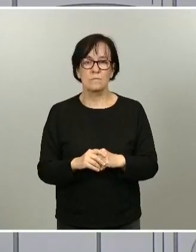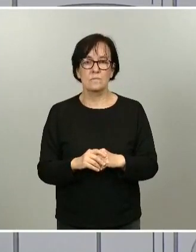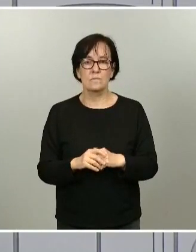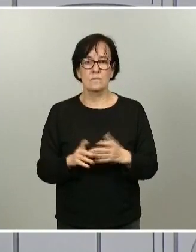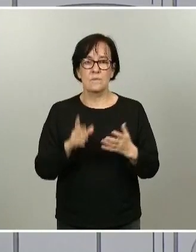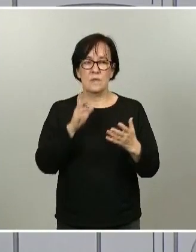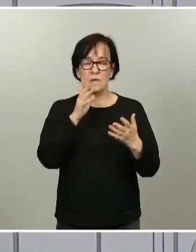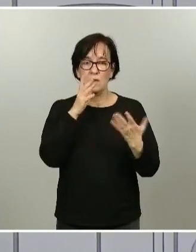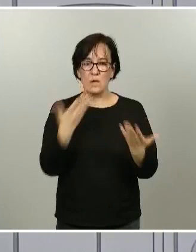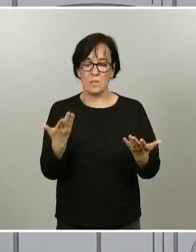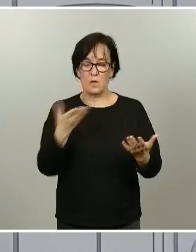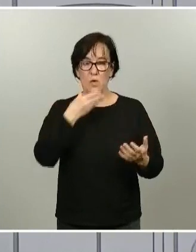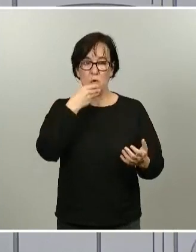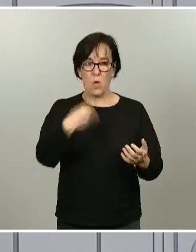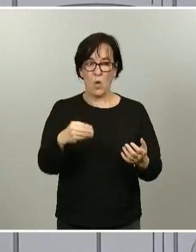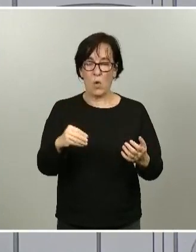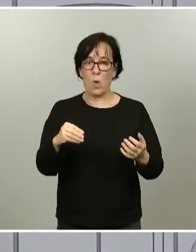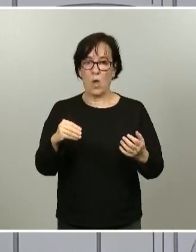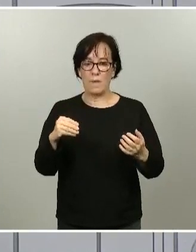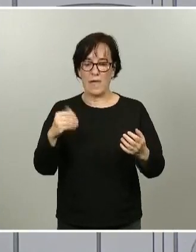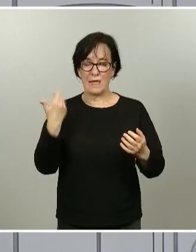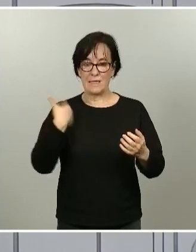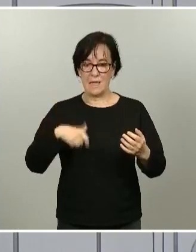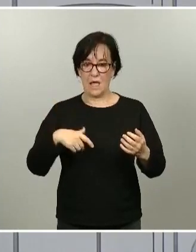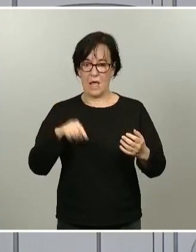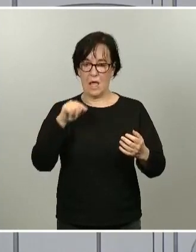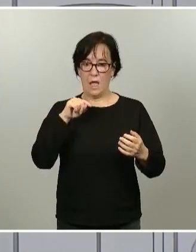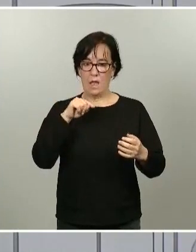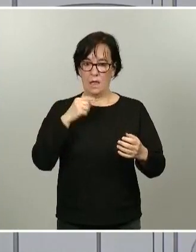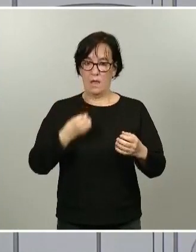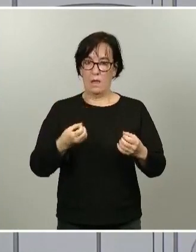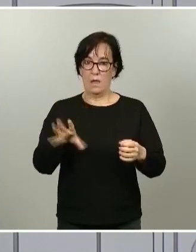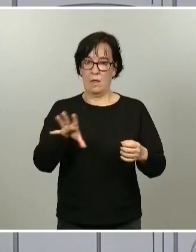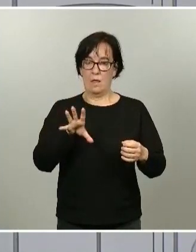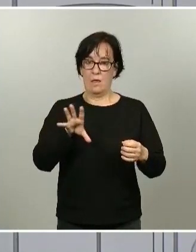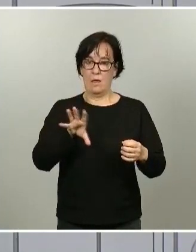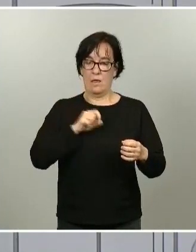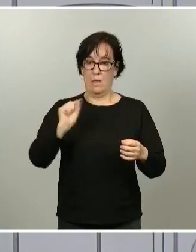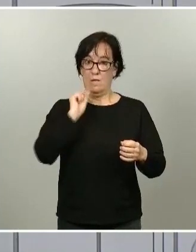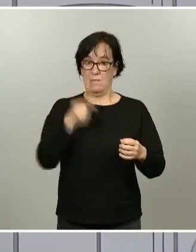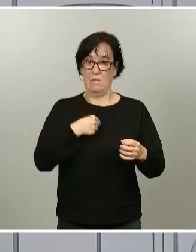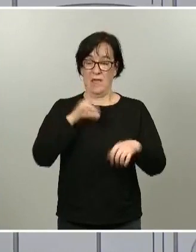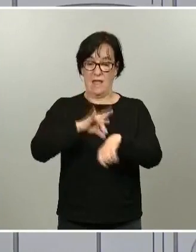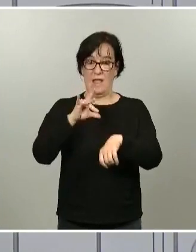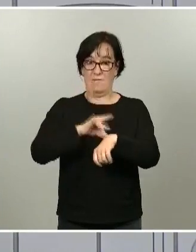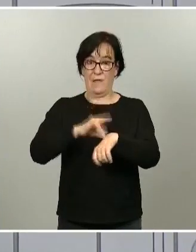que un joven pase la enfermedad no es un problema individual o personal. Una persona joven